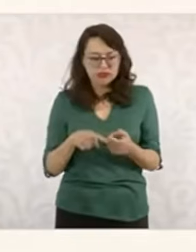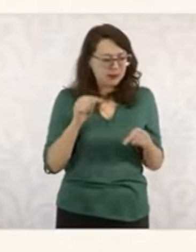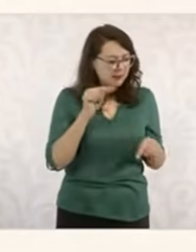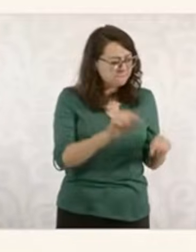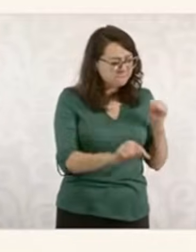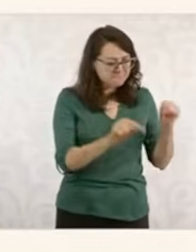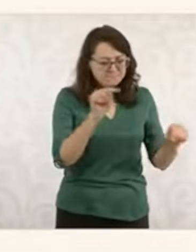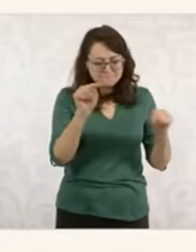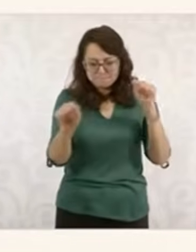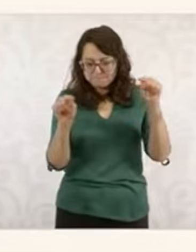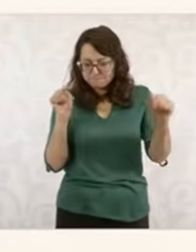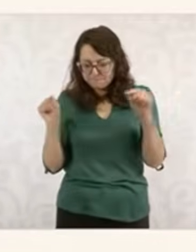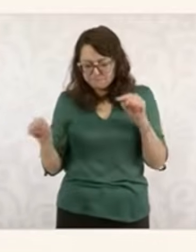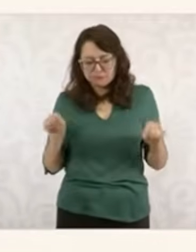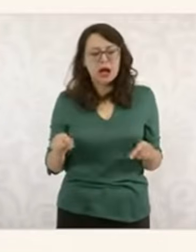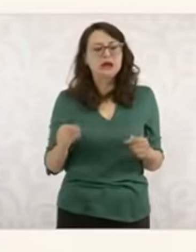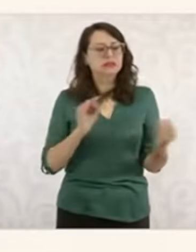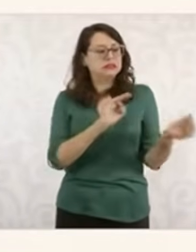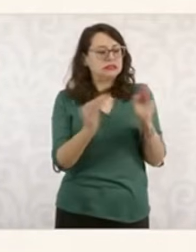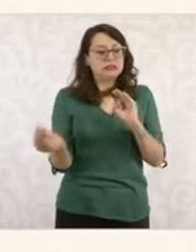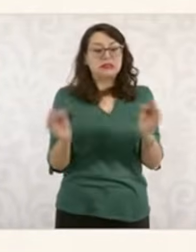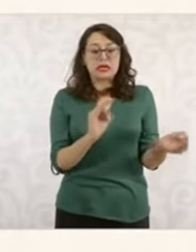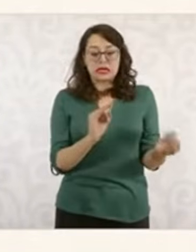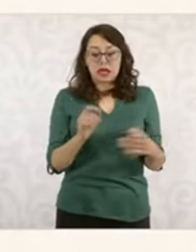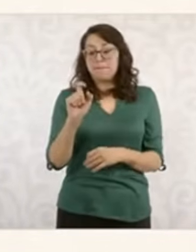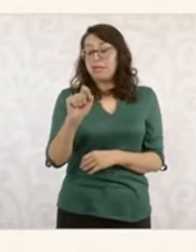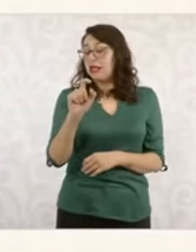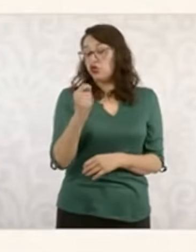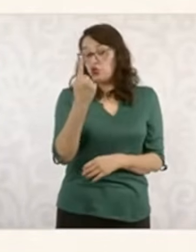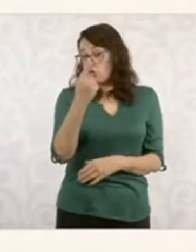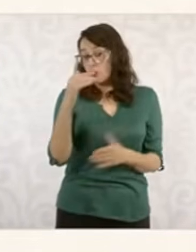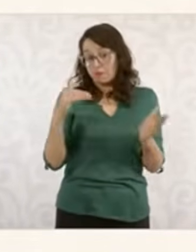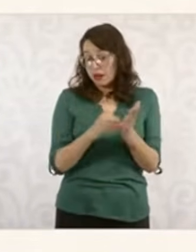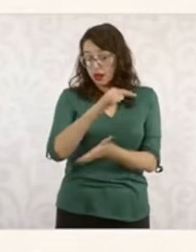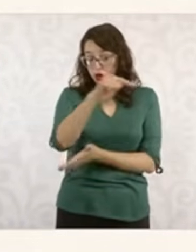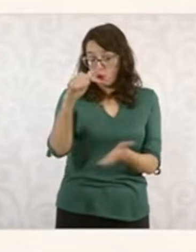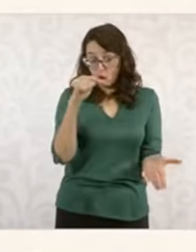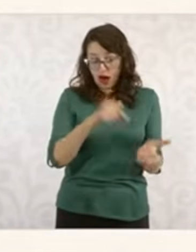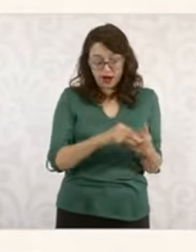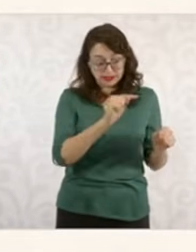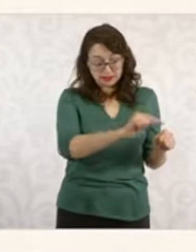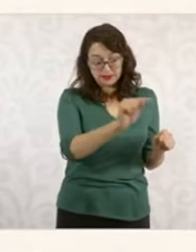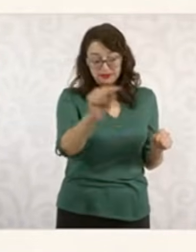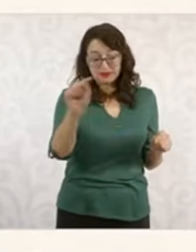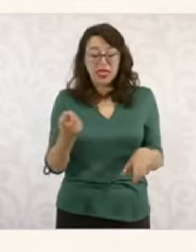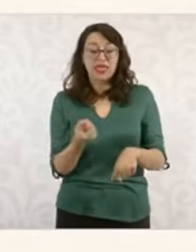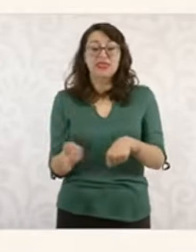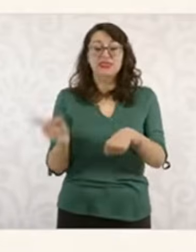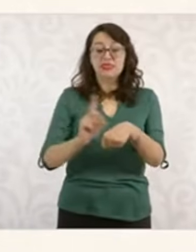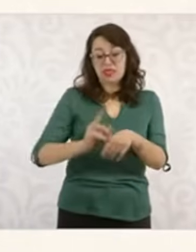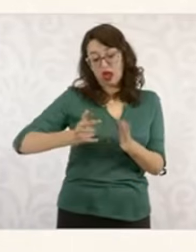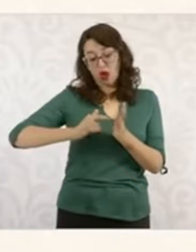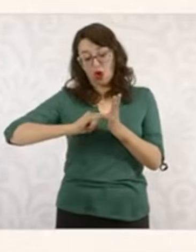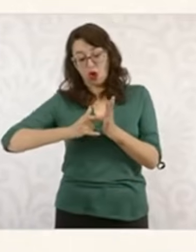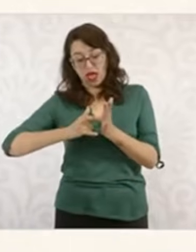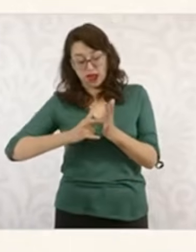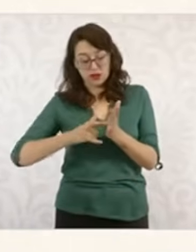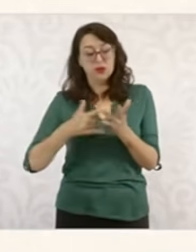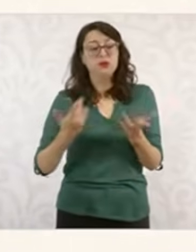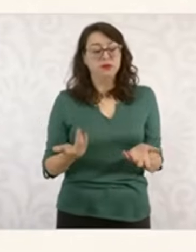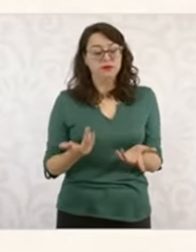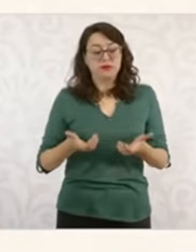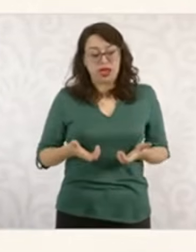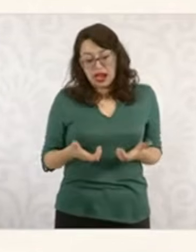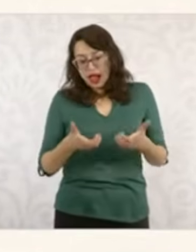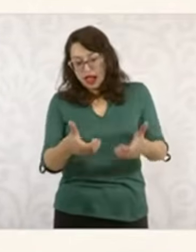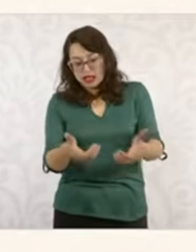de vacunación en todo el país. La plataforma muestra días, horarios y ubicación precisa, incluso con